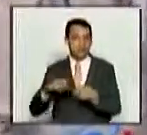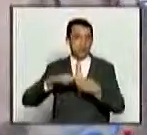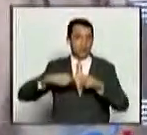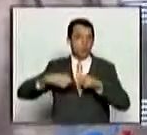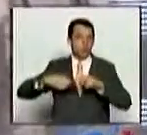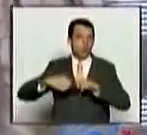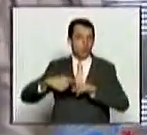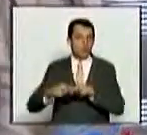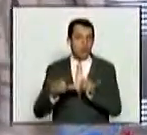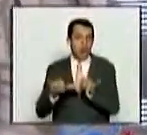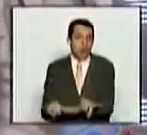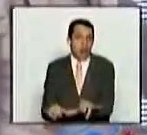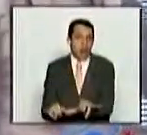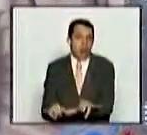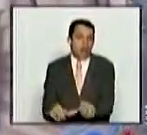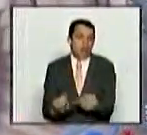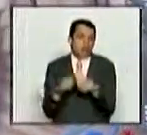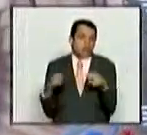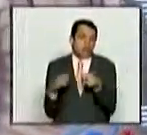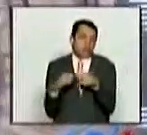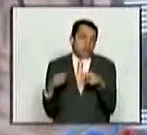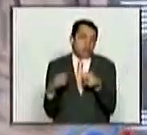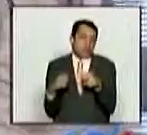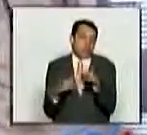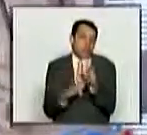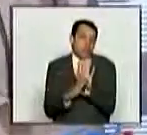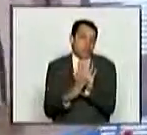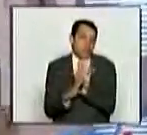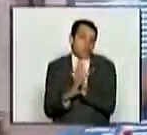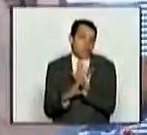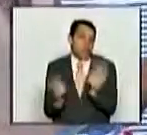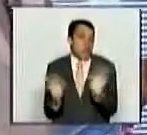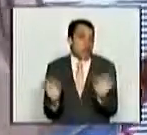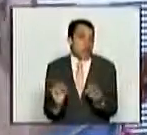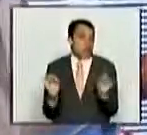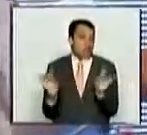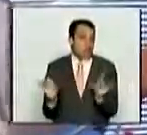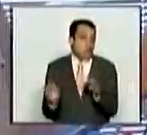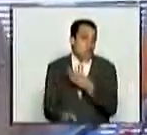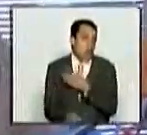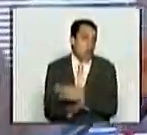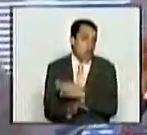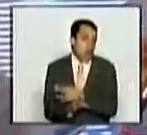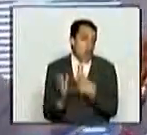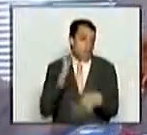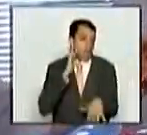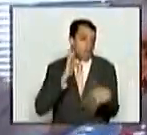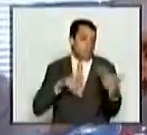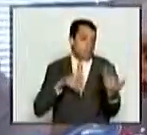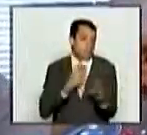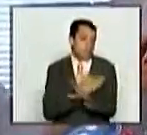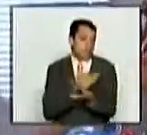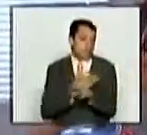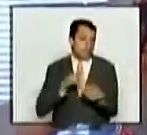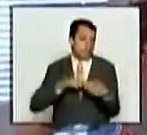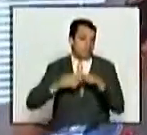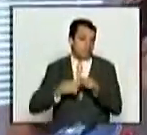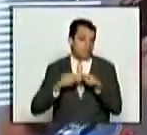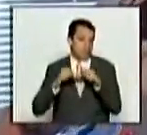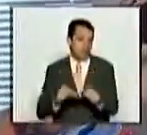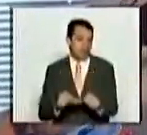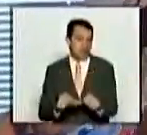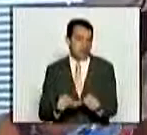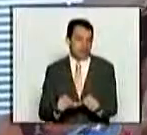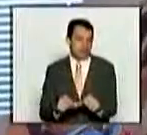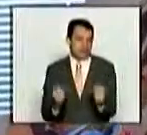El músculo se pega porque hay una información de dolor. Entonces el músculo se trata de anquilosar,